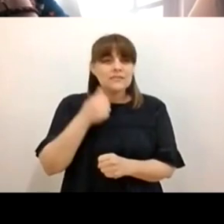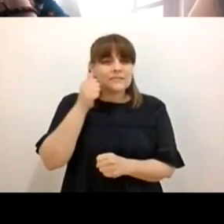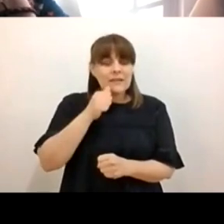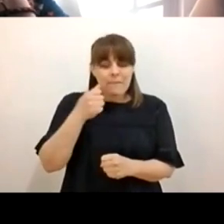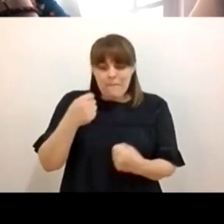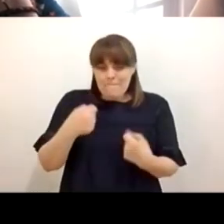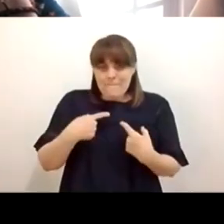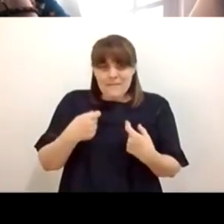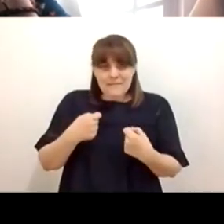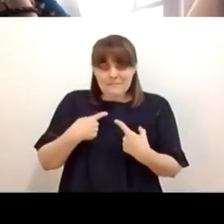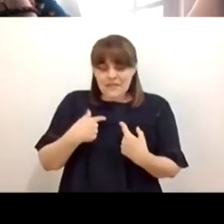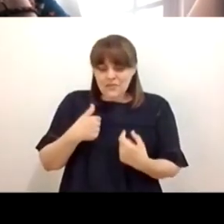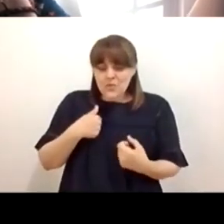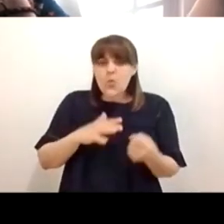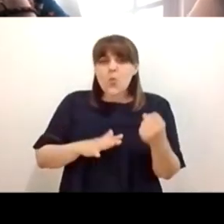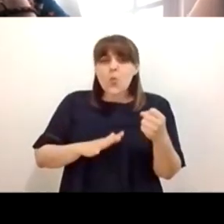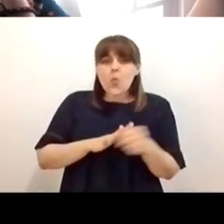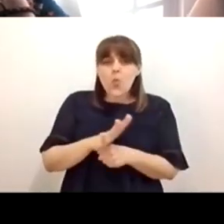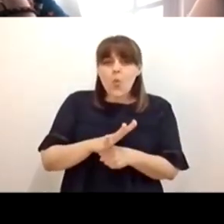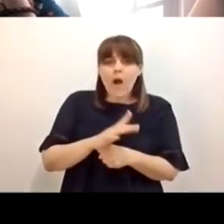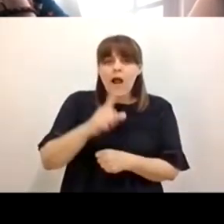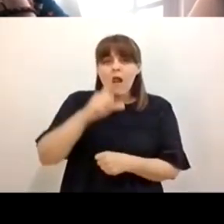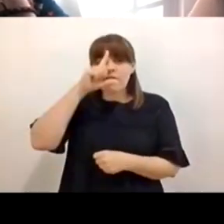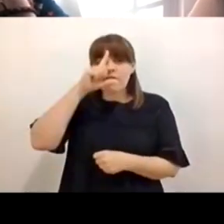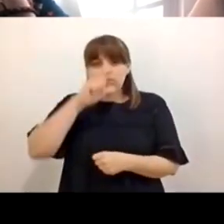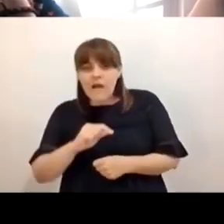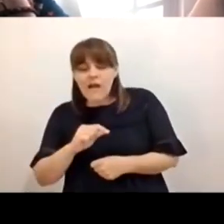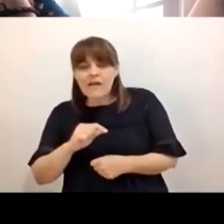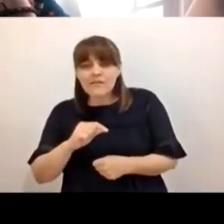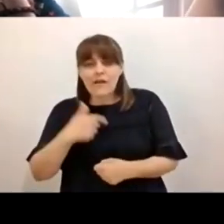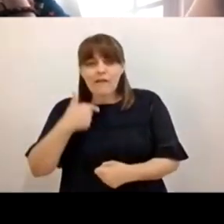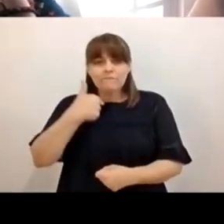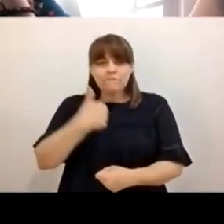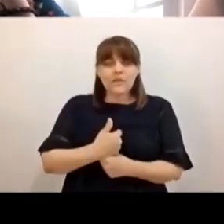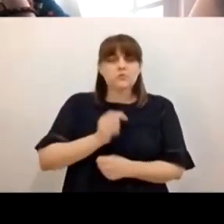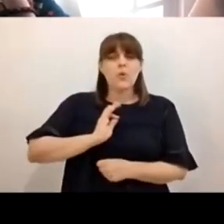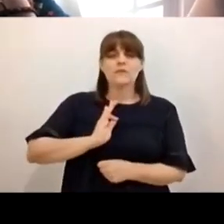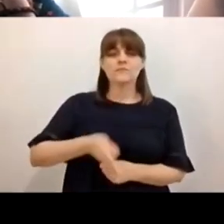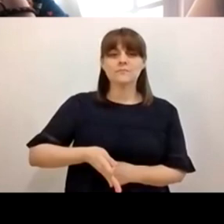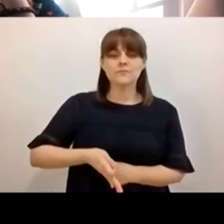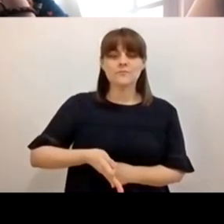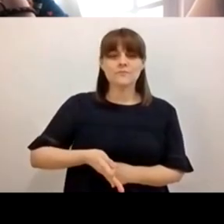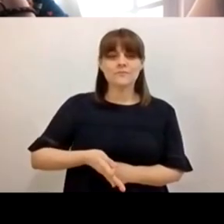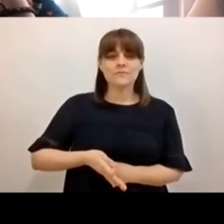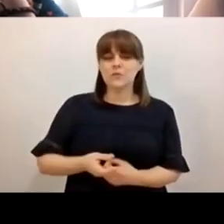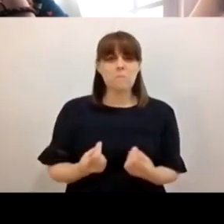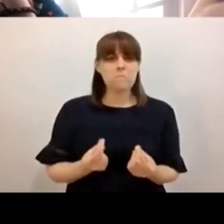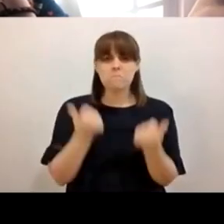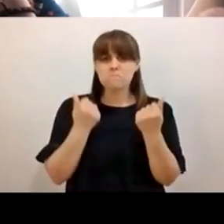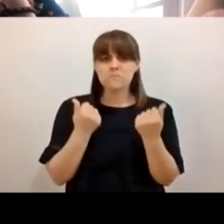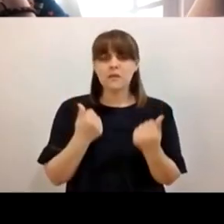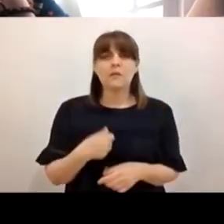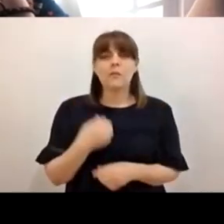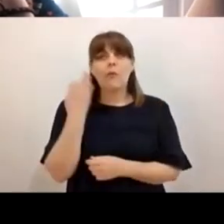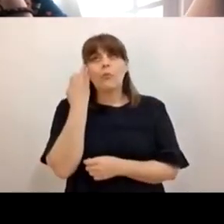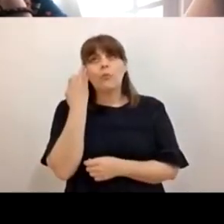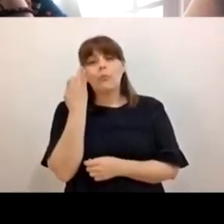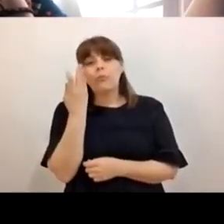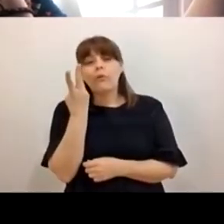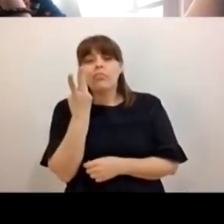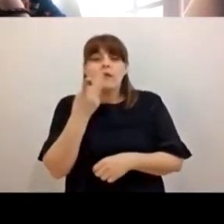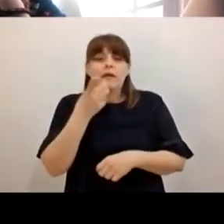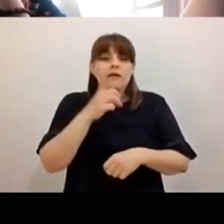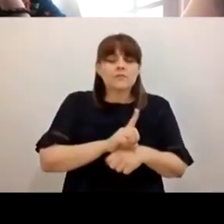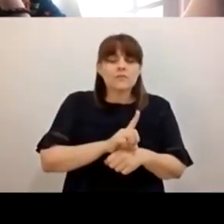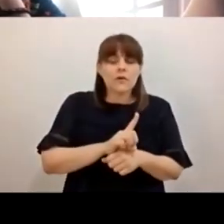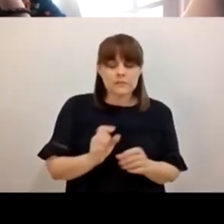acepto mis errores los cometo como todas las mamás pero los soy capaz de reconocerlos muy pronto o sea no me tardo tres días una hora